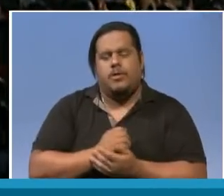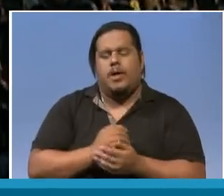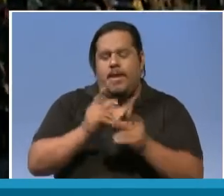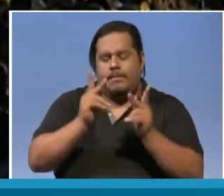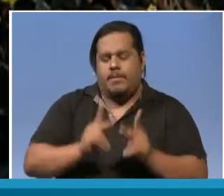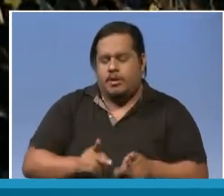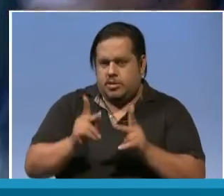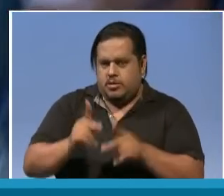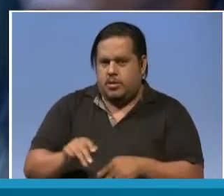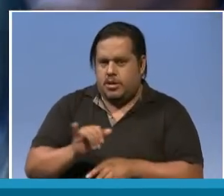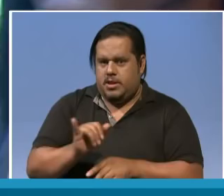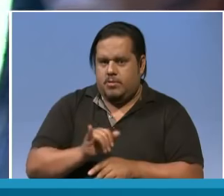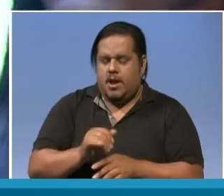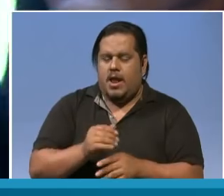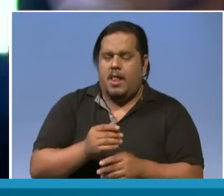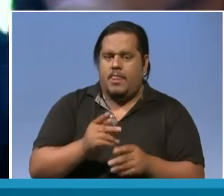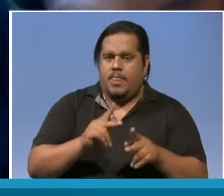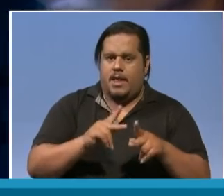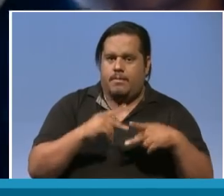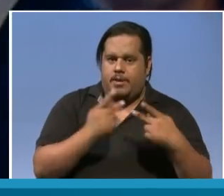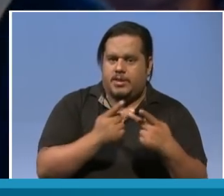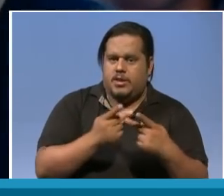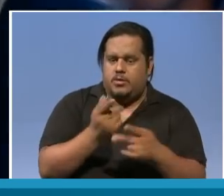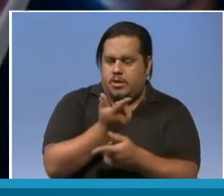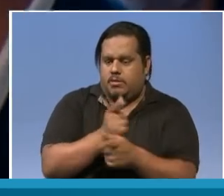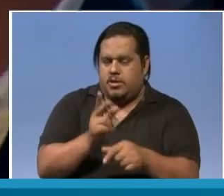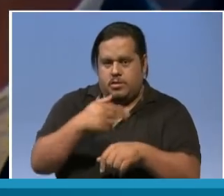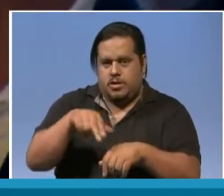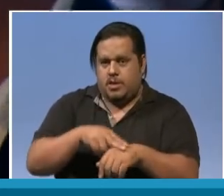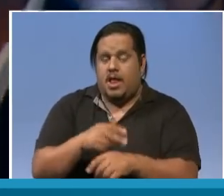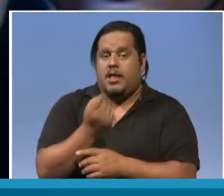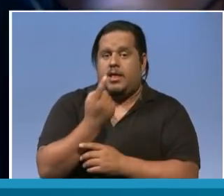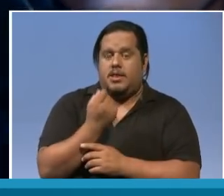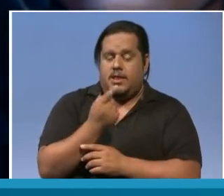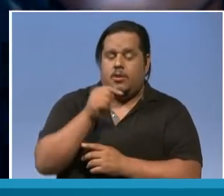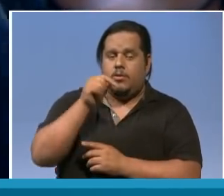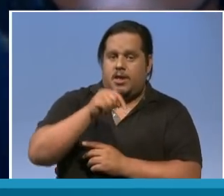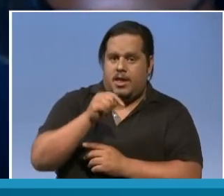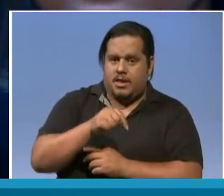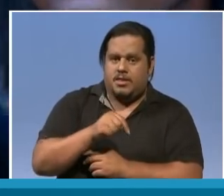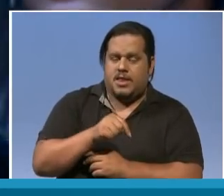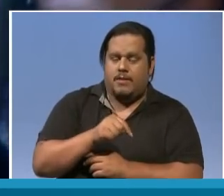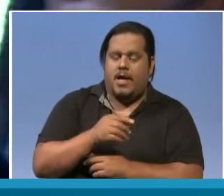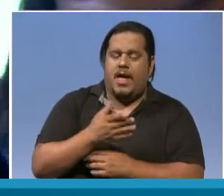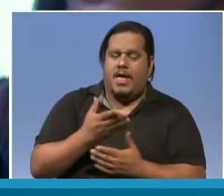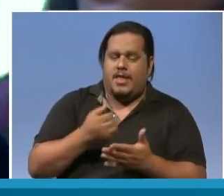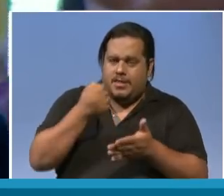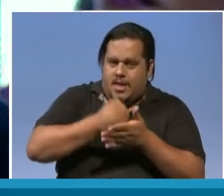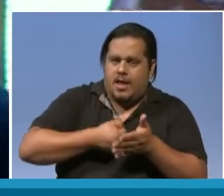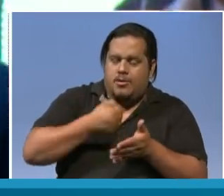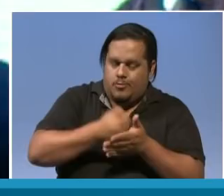también del Partido Liberación Nacional, que entendieron que aquí estaba esa gran lucha.